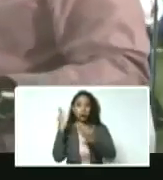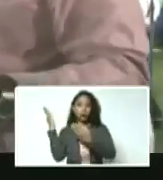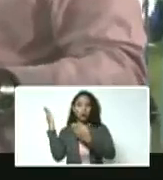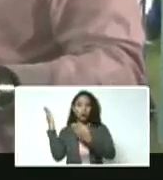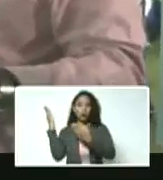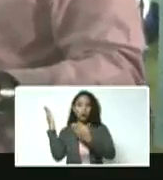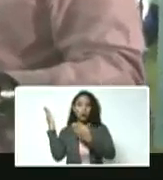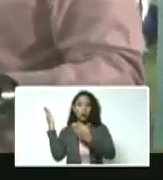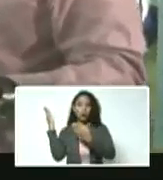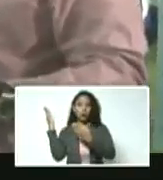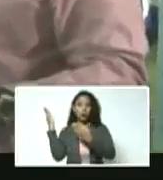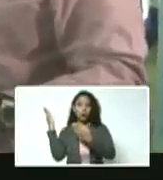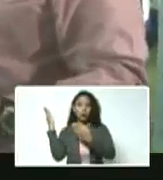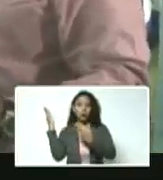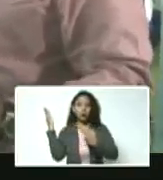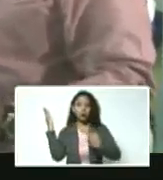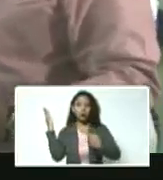esta bota